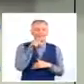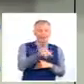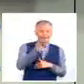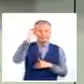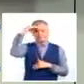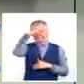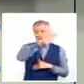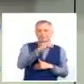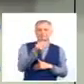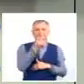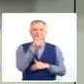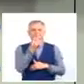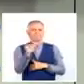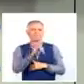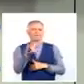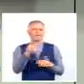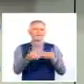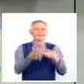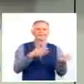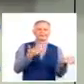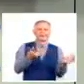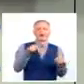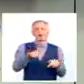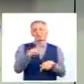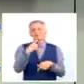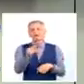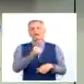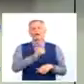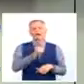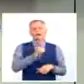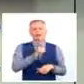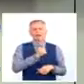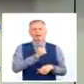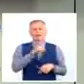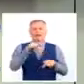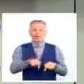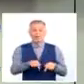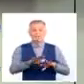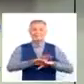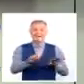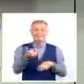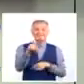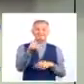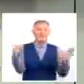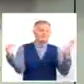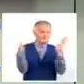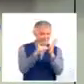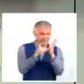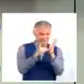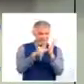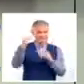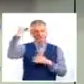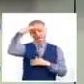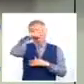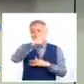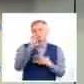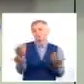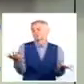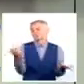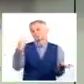Empezó por decir que era una gripe y hoy superan los casos, ya superan los 10.000. Trump ha hecho lo que sabe hacer,